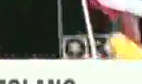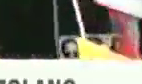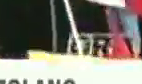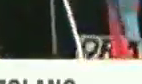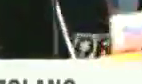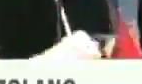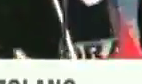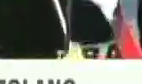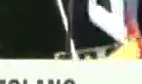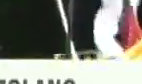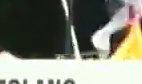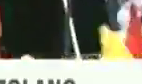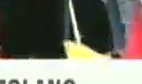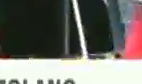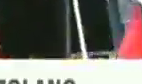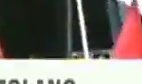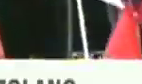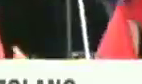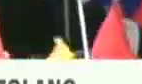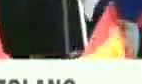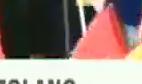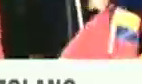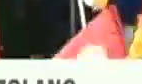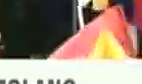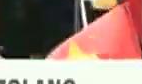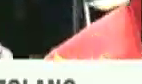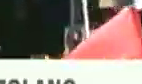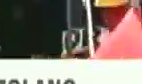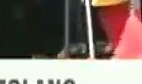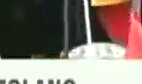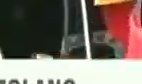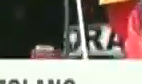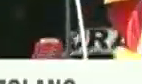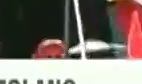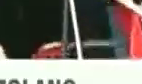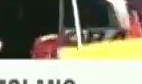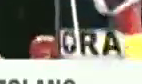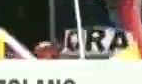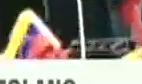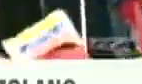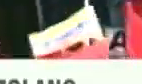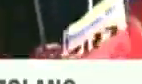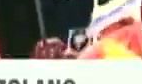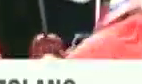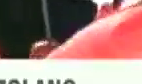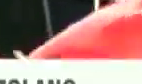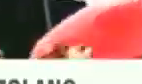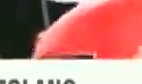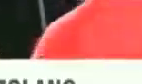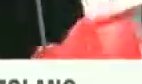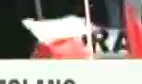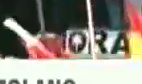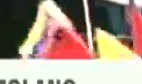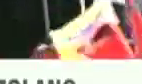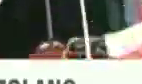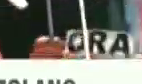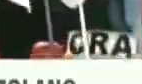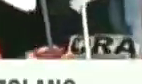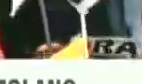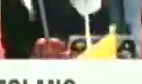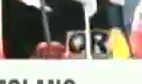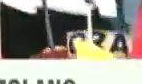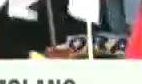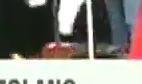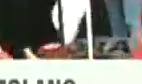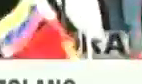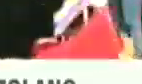primer vicepresidente de la Tolda Roja llega a este punto de inicio, Plaza Venezuela, y llegará al Palacio de Miraflores. Muy